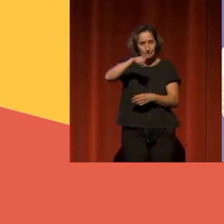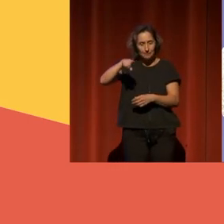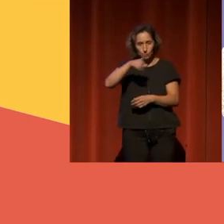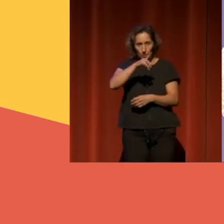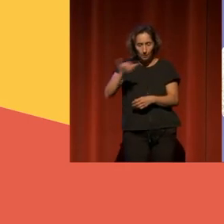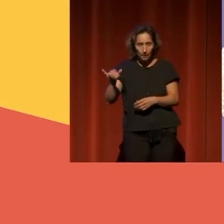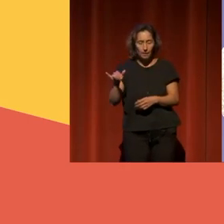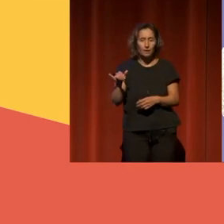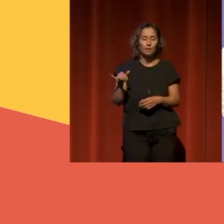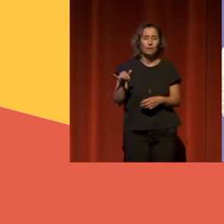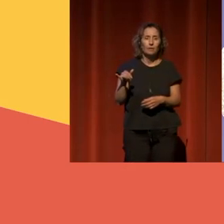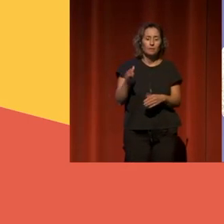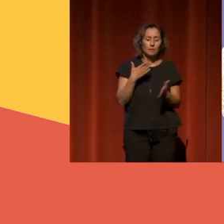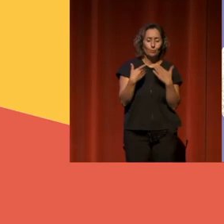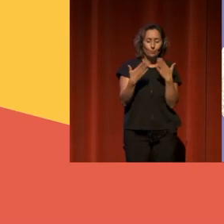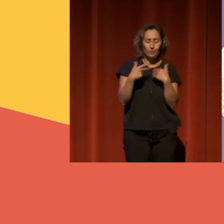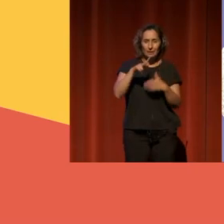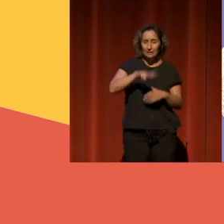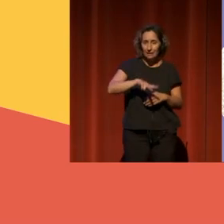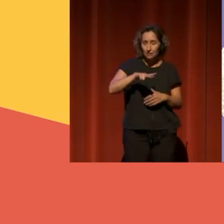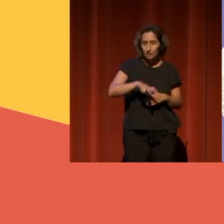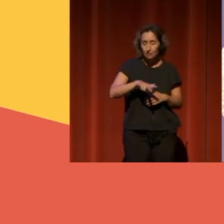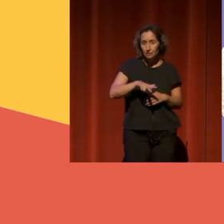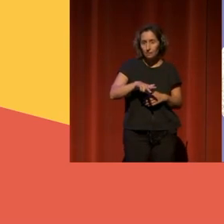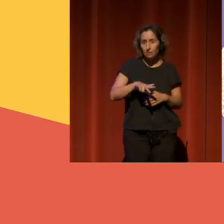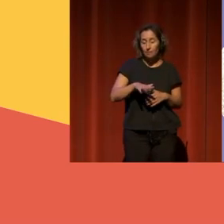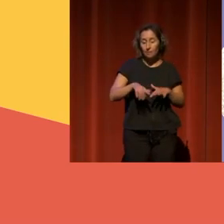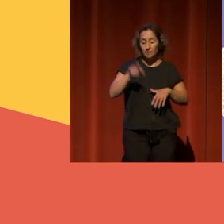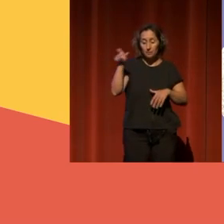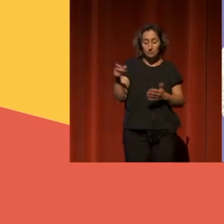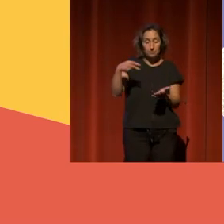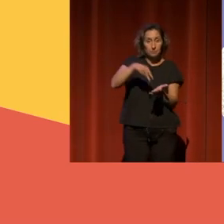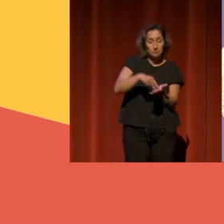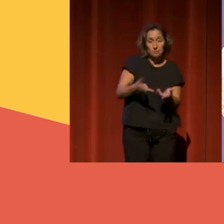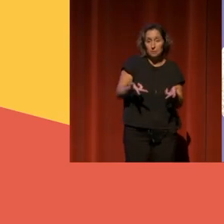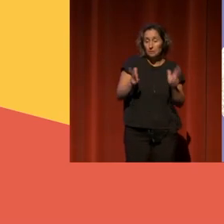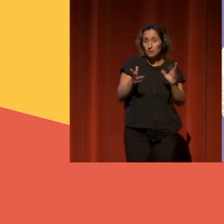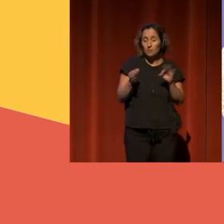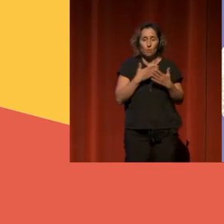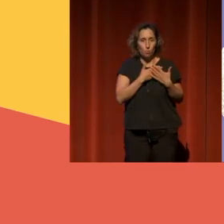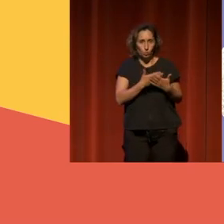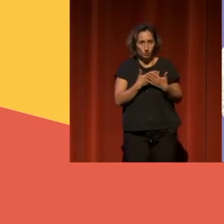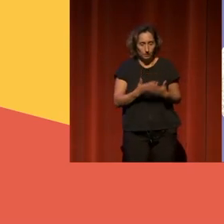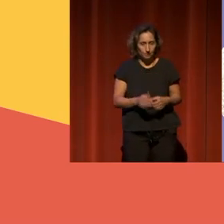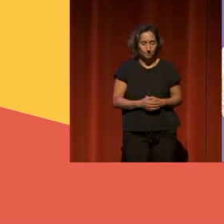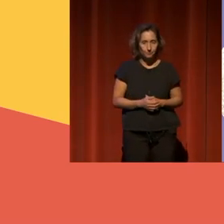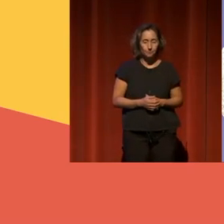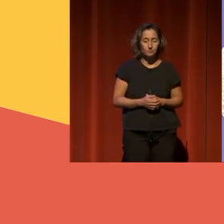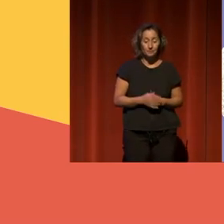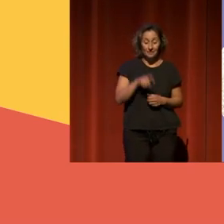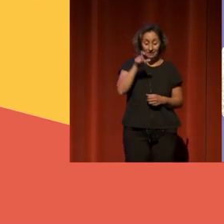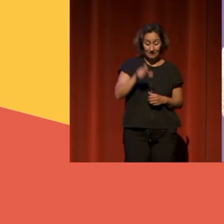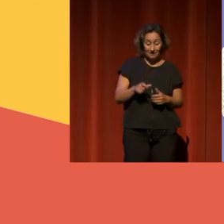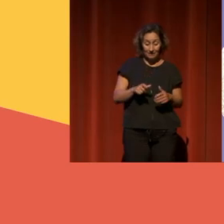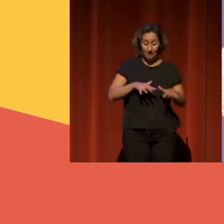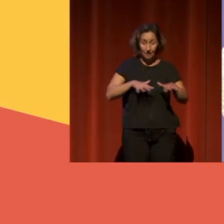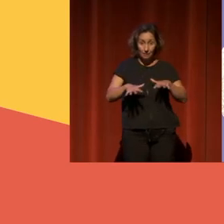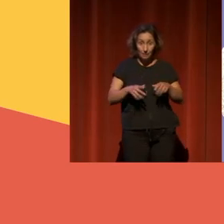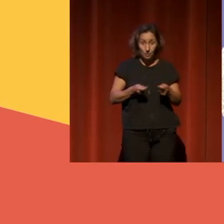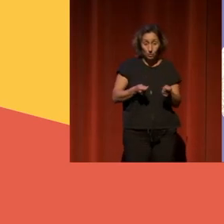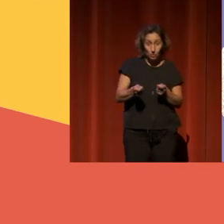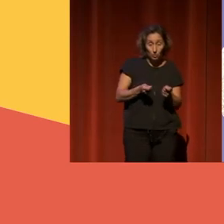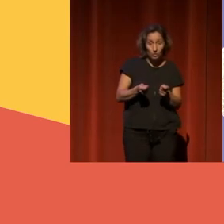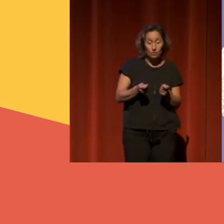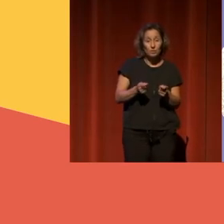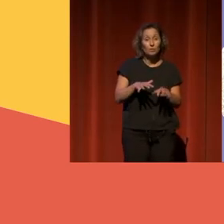mensuales, en coloquio en castellano, con intervenciones libres y de formas voluntarias. Las personas que dinamizan, gestionan y coordinan los clubs de lectura